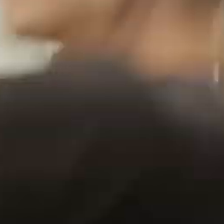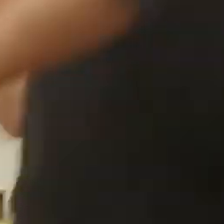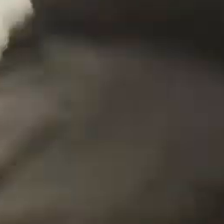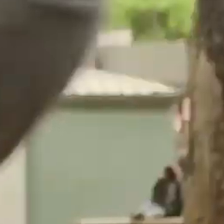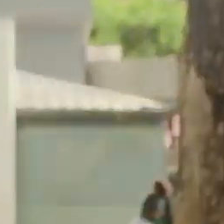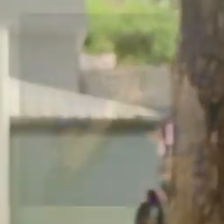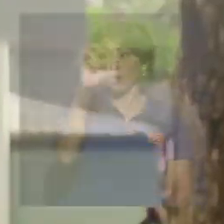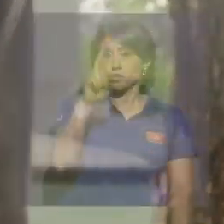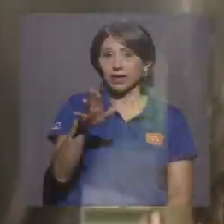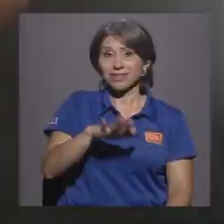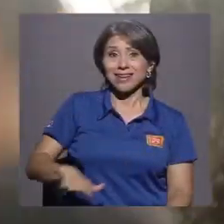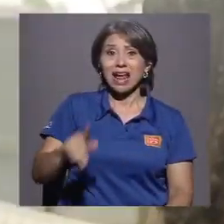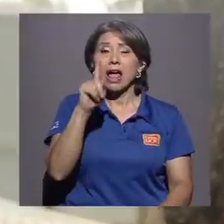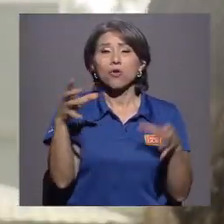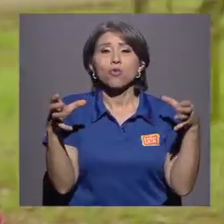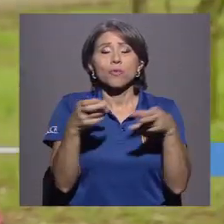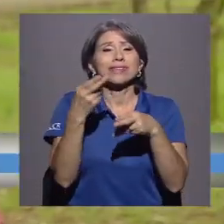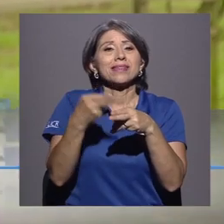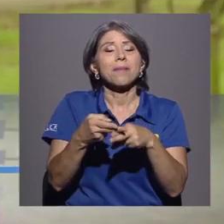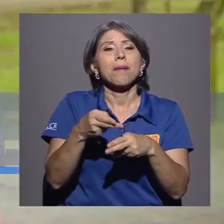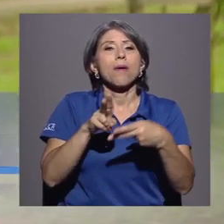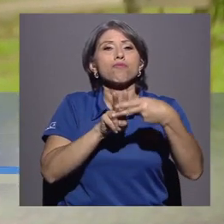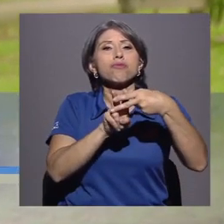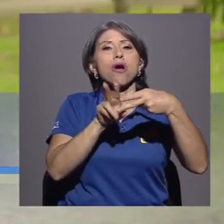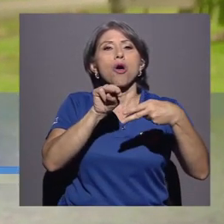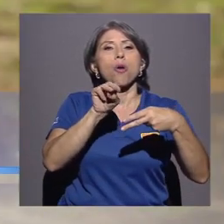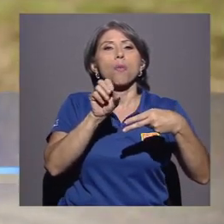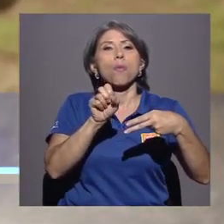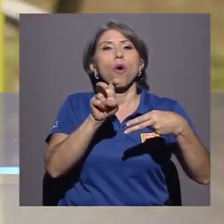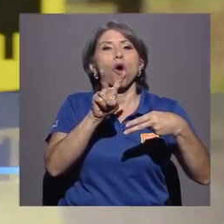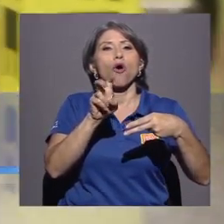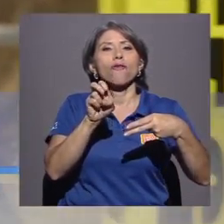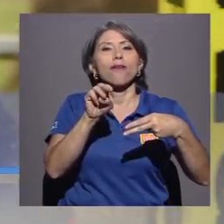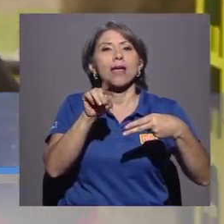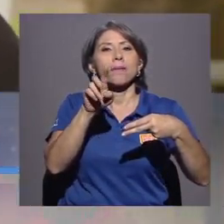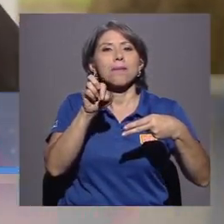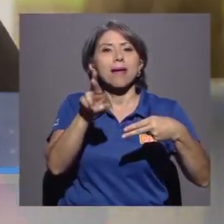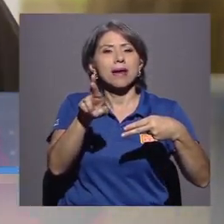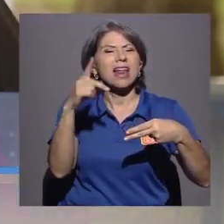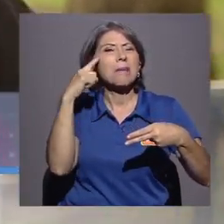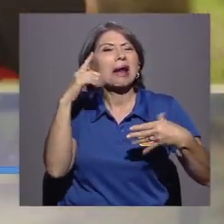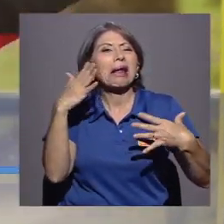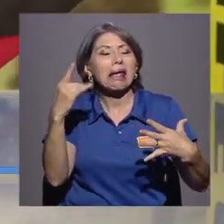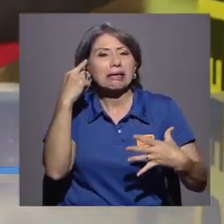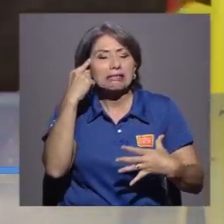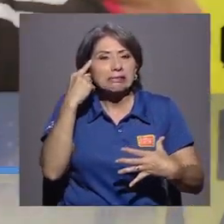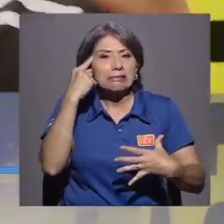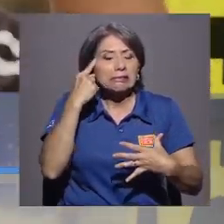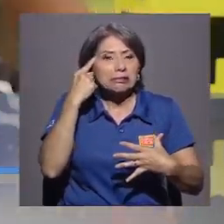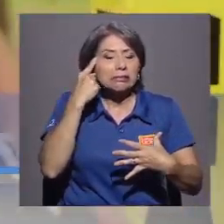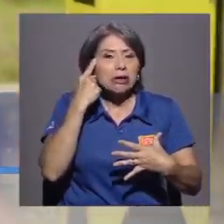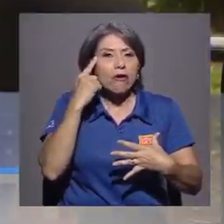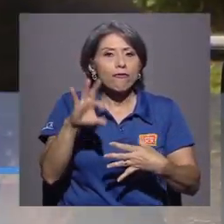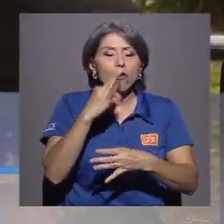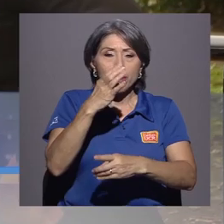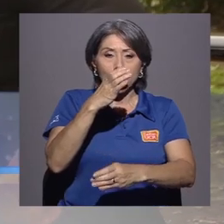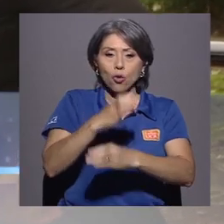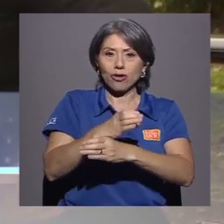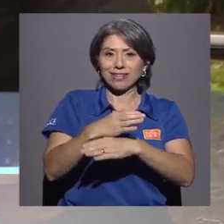En Costa Rica existe un movimiento llamado Movember, el cual busca crear conciencia sobre la forma correcta de cuidar la salud